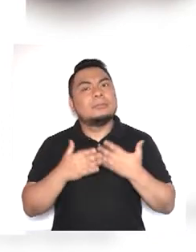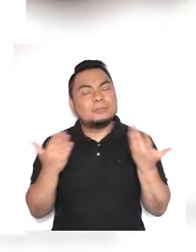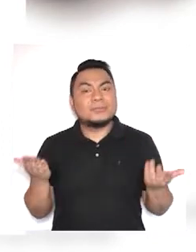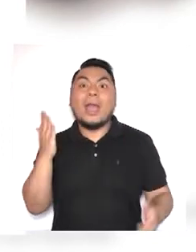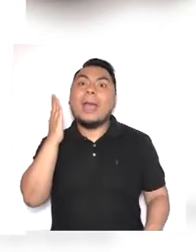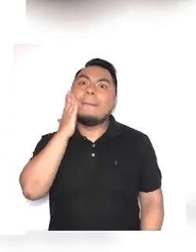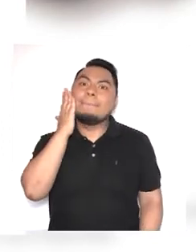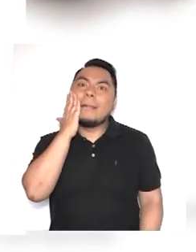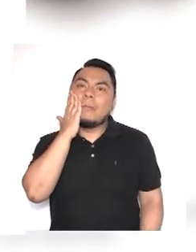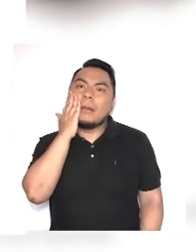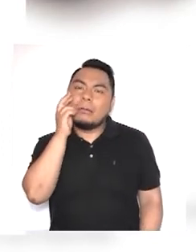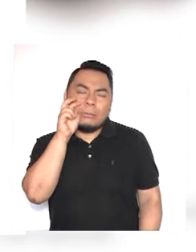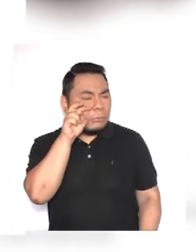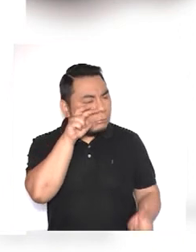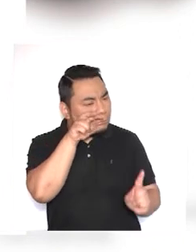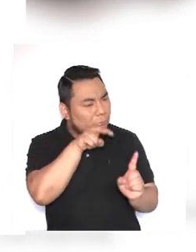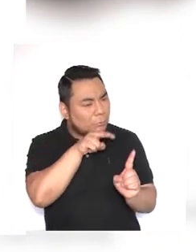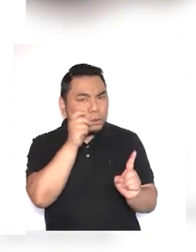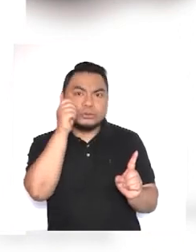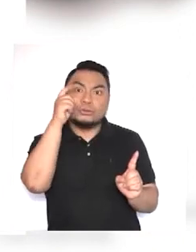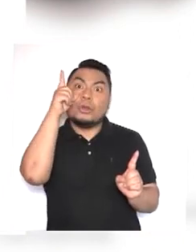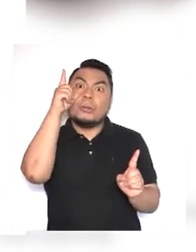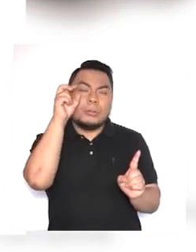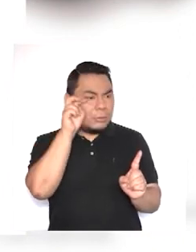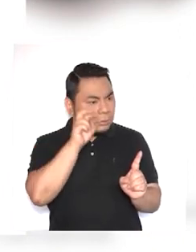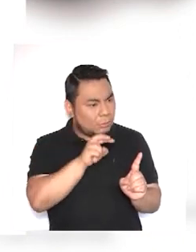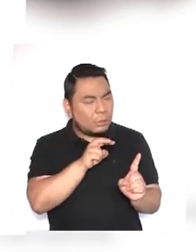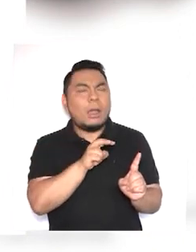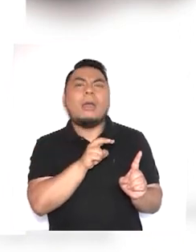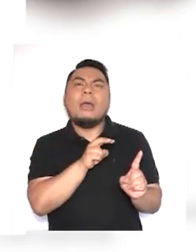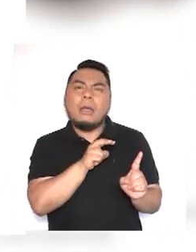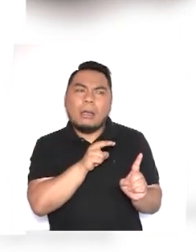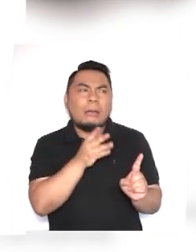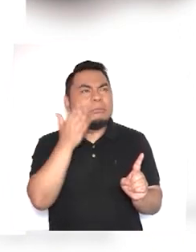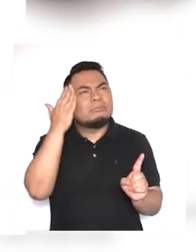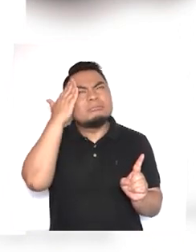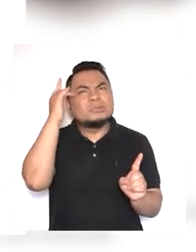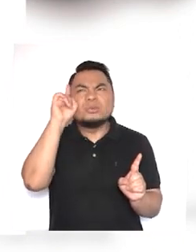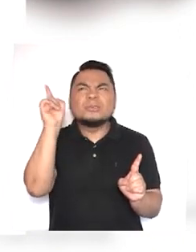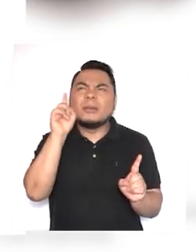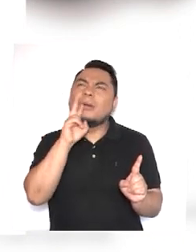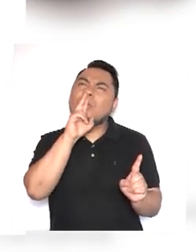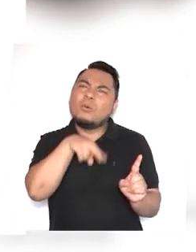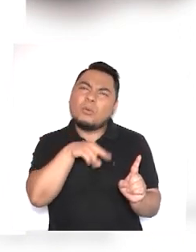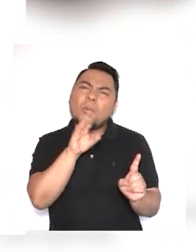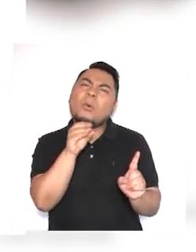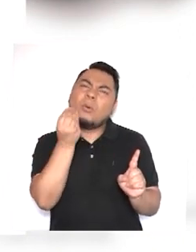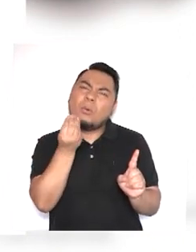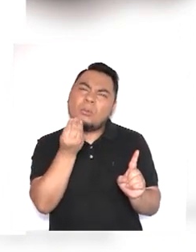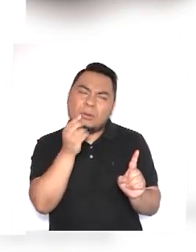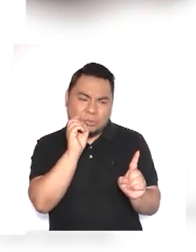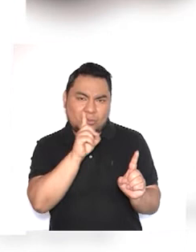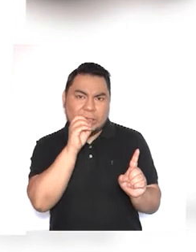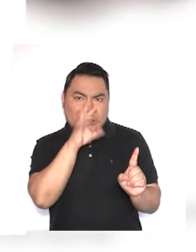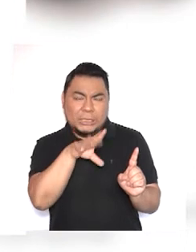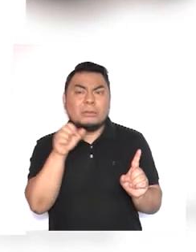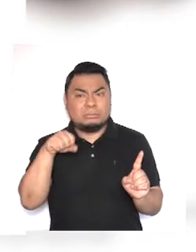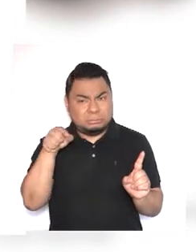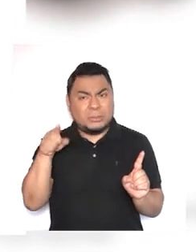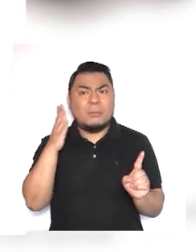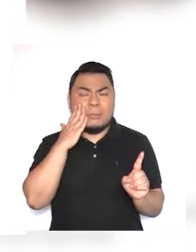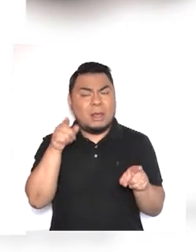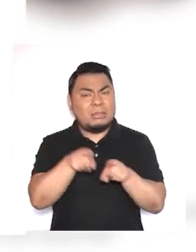Entonces la mamá se quedó mirándola sorprendida, sin saber qué responder. No quería decirle que tenía